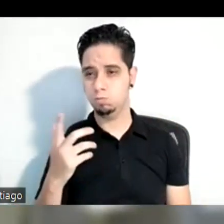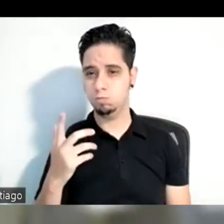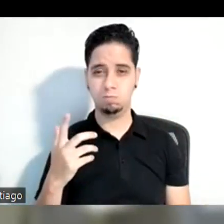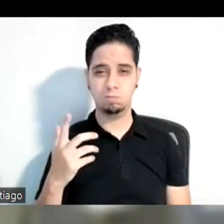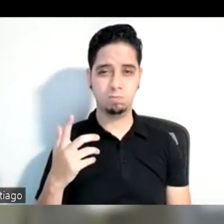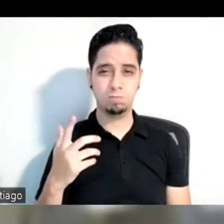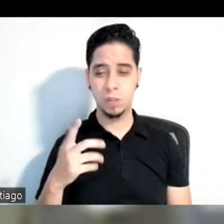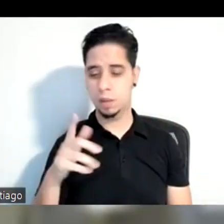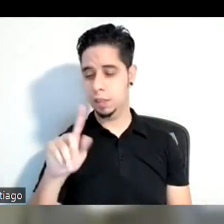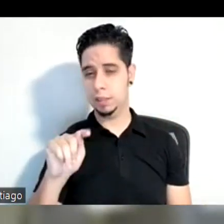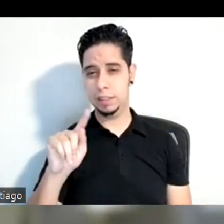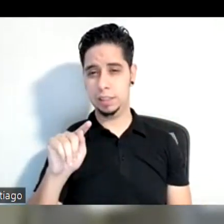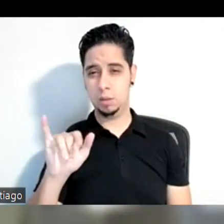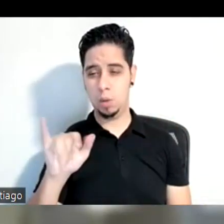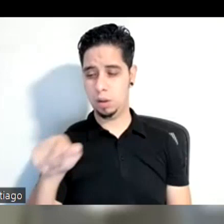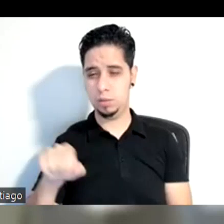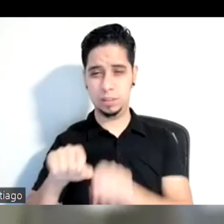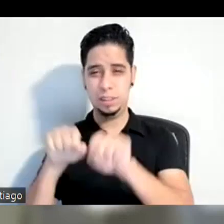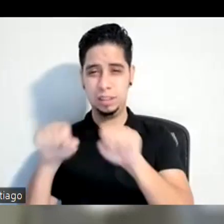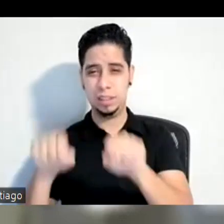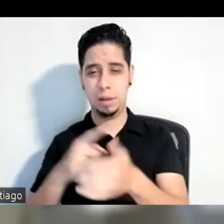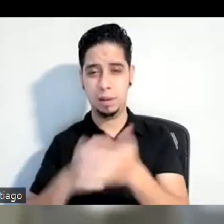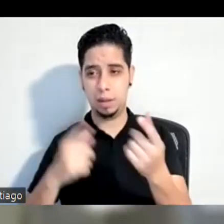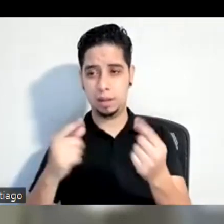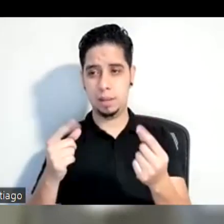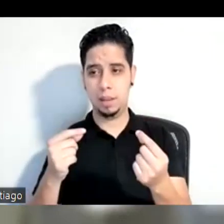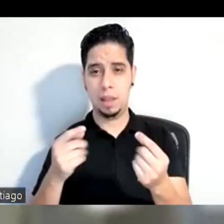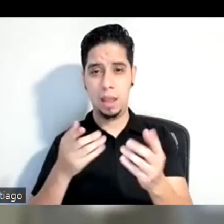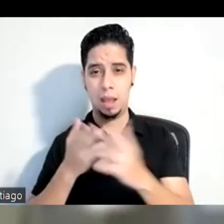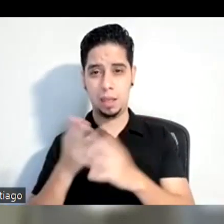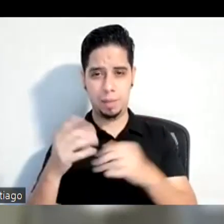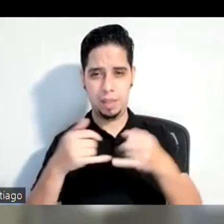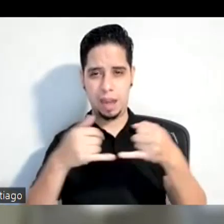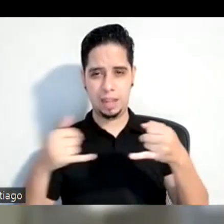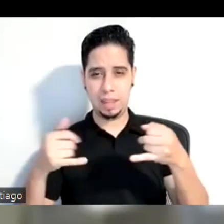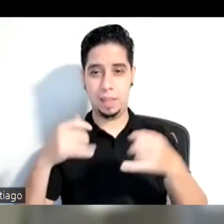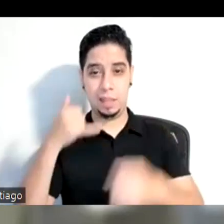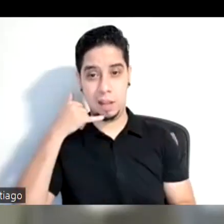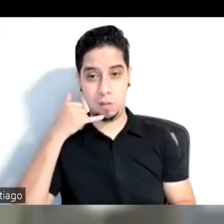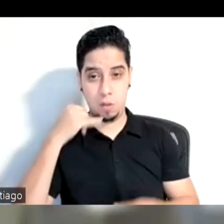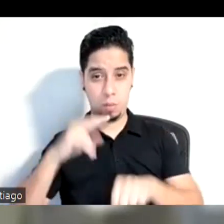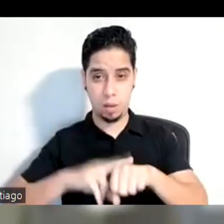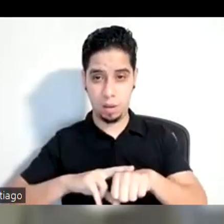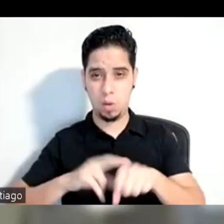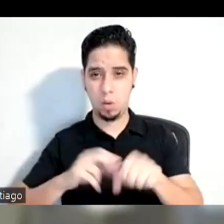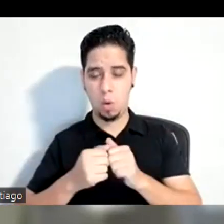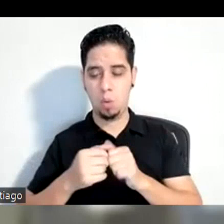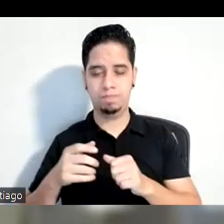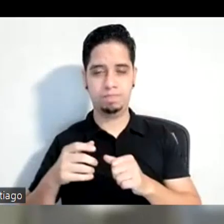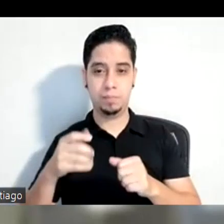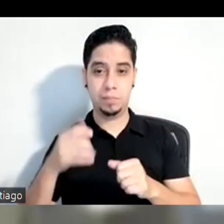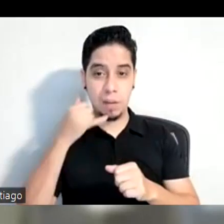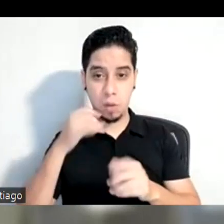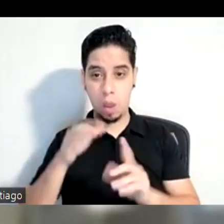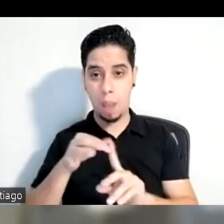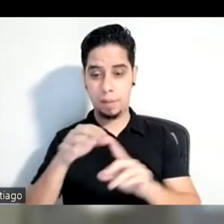pues el TTY es un sistema donde a través de la línea telefónica regular, con un telefonito especial que viene, pues tú